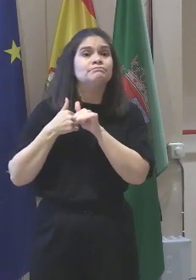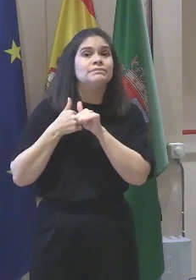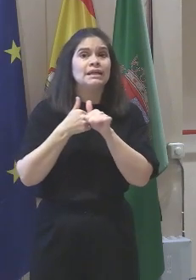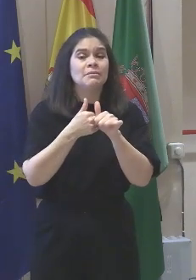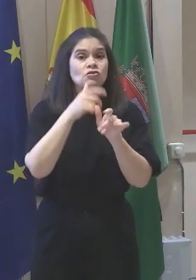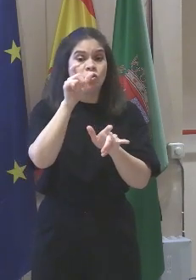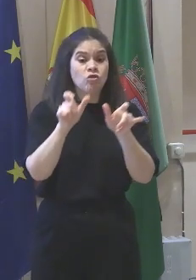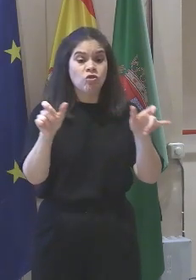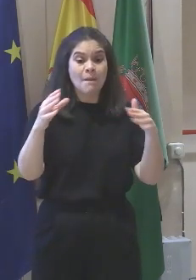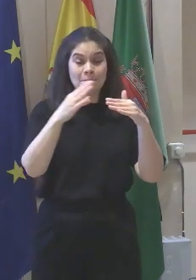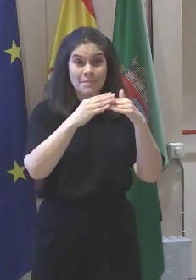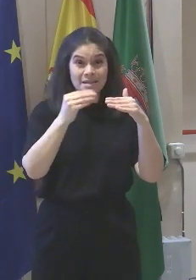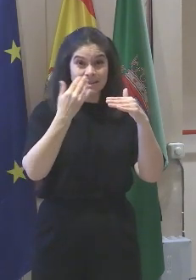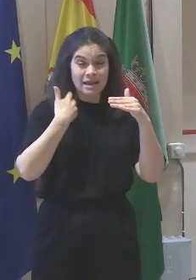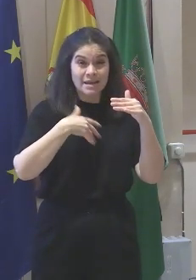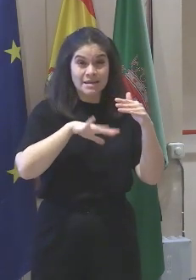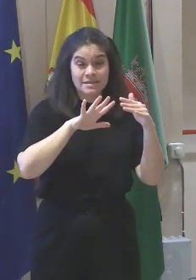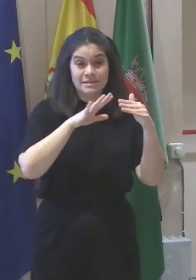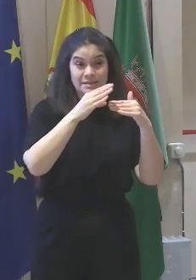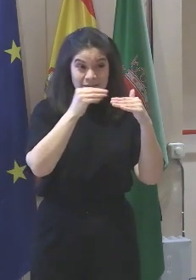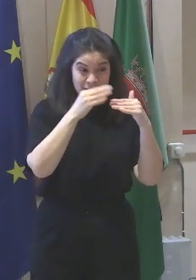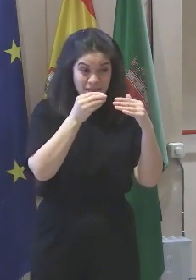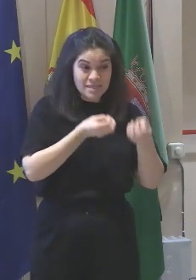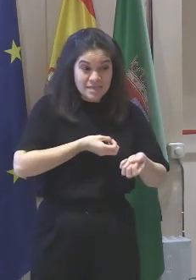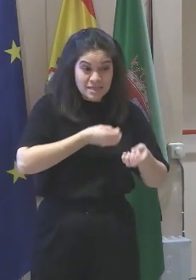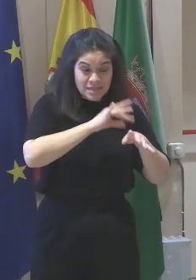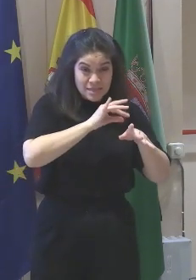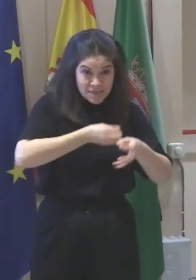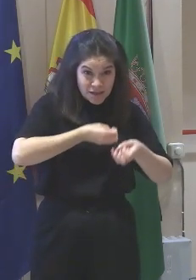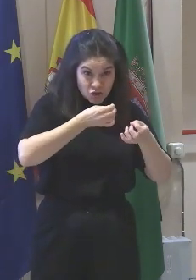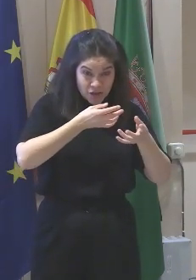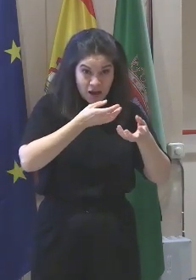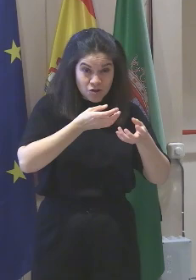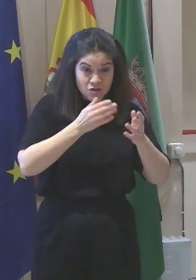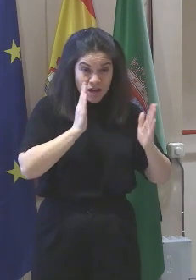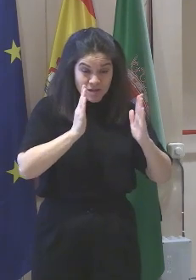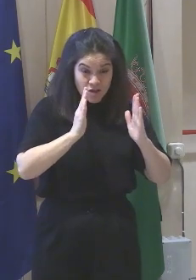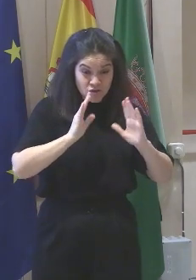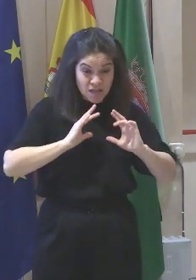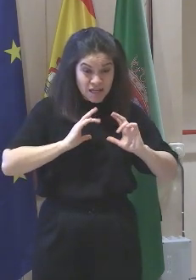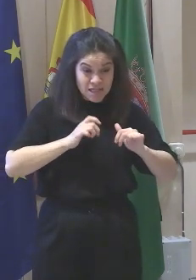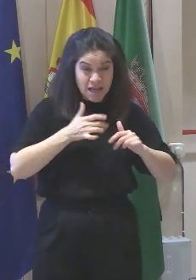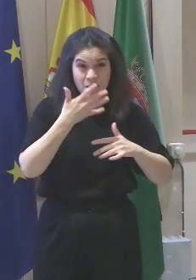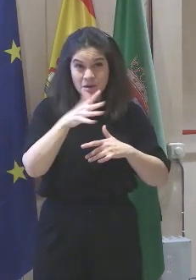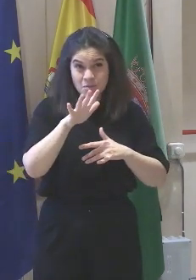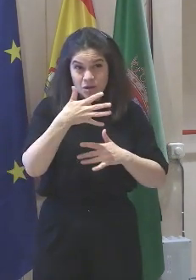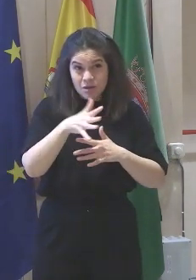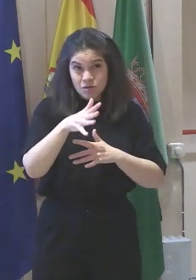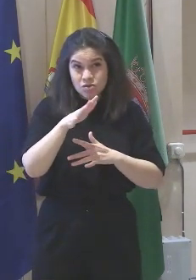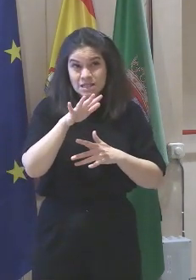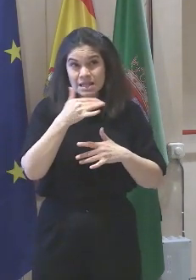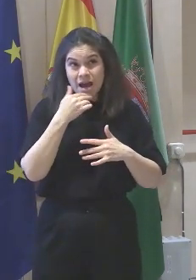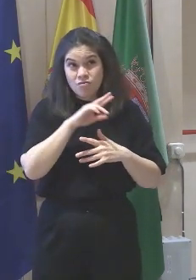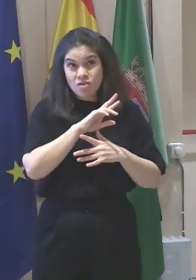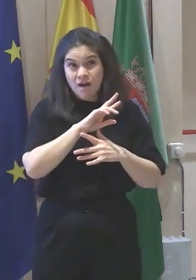de pacientes diagnosticados en estos estadios iniciales, para que os hagáis una idea, está por la versión 14 y hay más